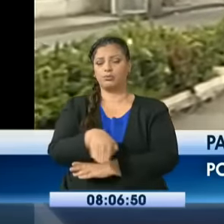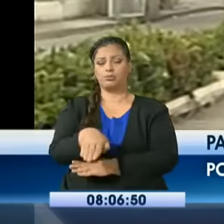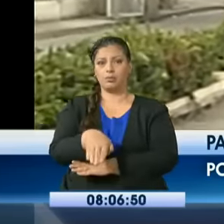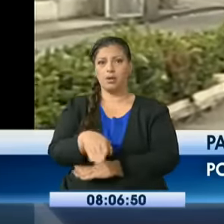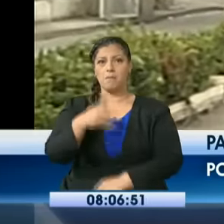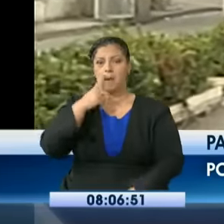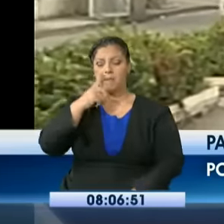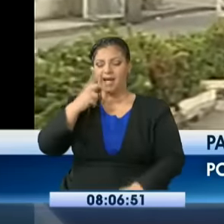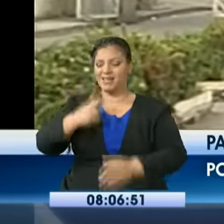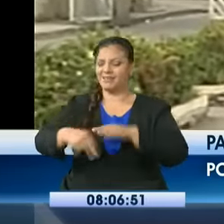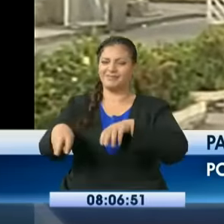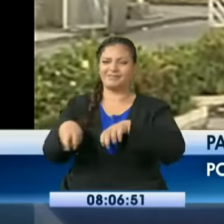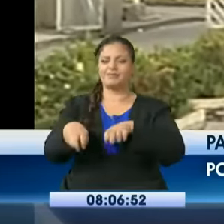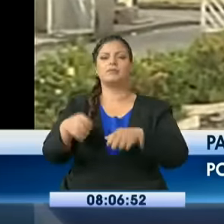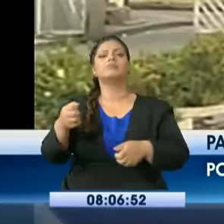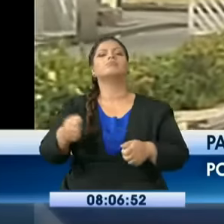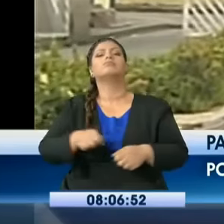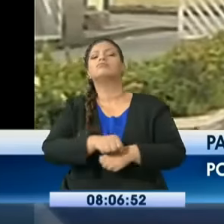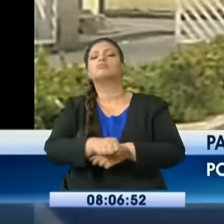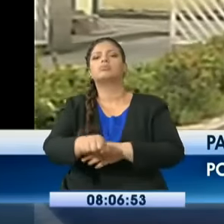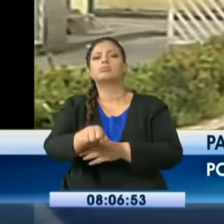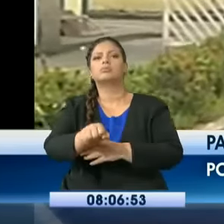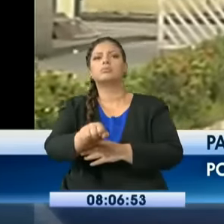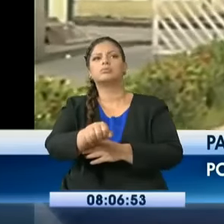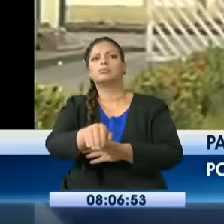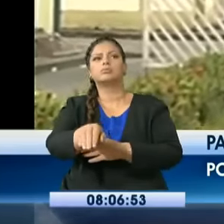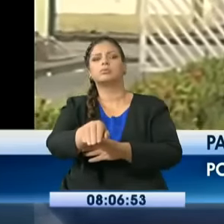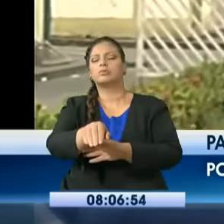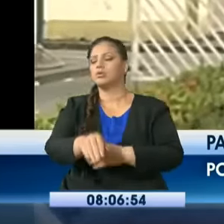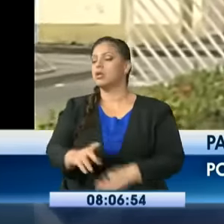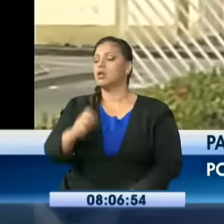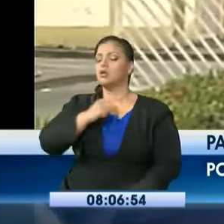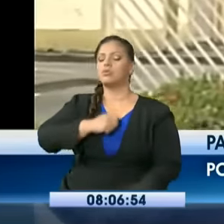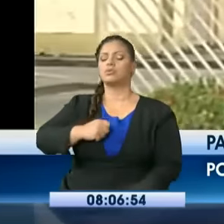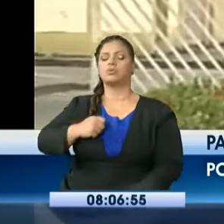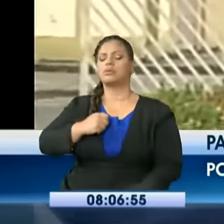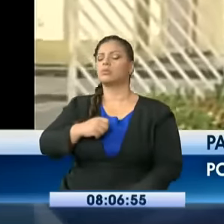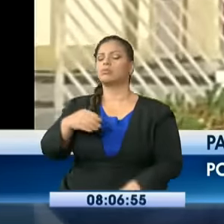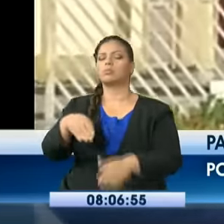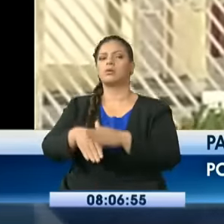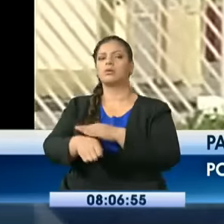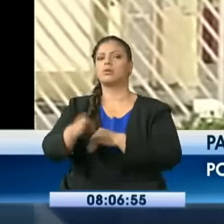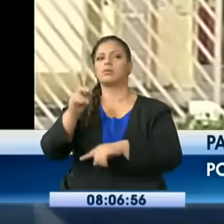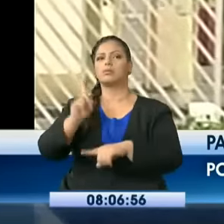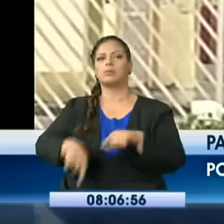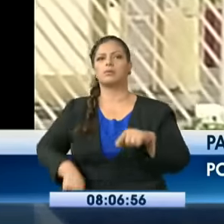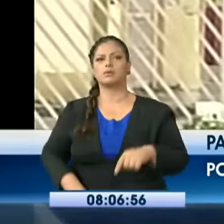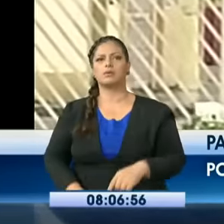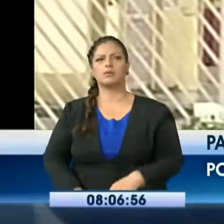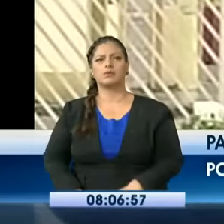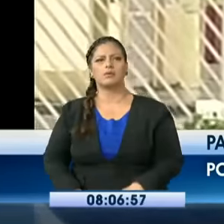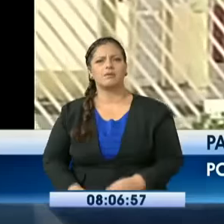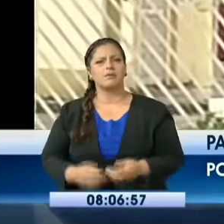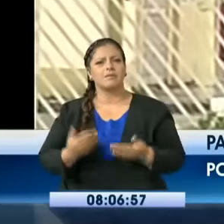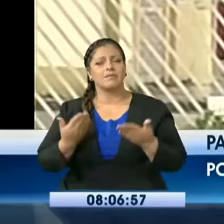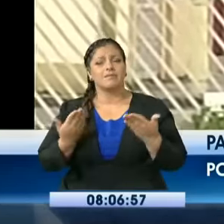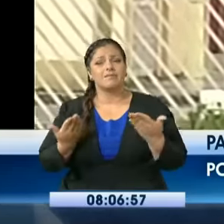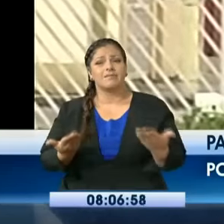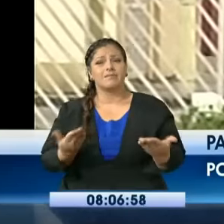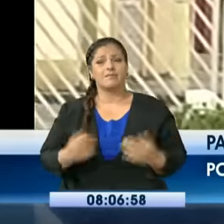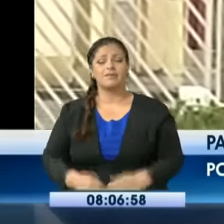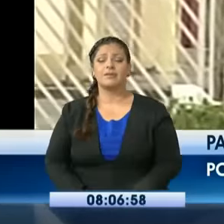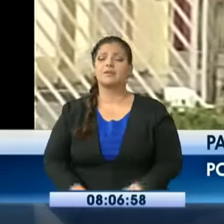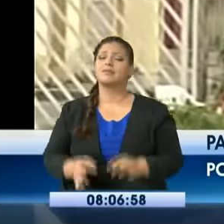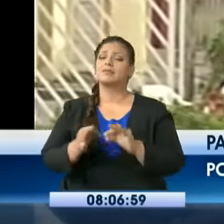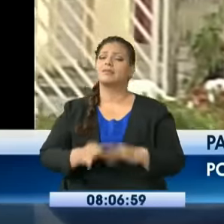nosotros queríamos llegar a una... Dejan entrar, pero hasta cierta hora. Exacto, pero nosotros queremos llegar a que esto lo podamos nosotros discutir y tener con documentos, porque usted